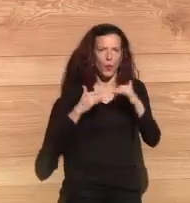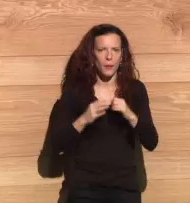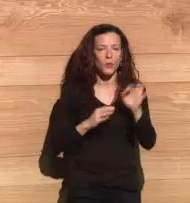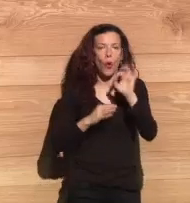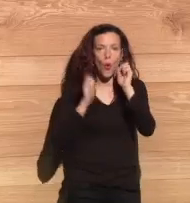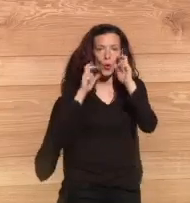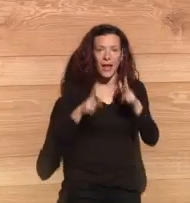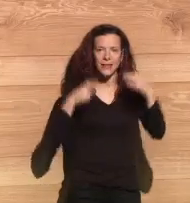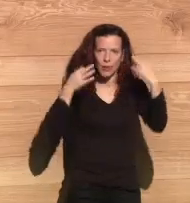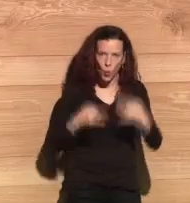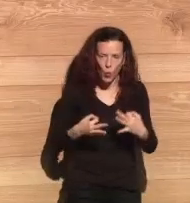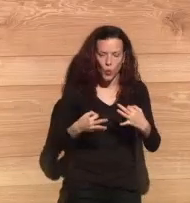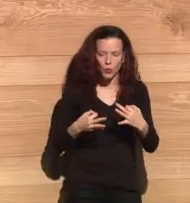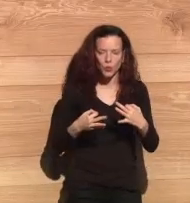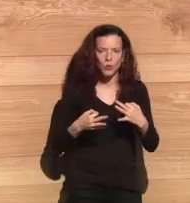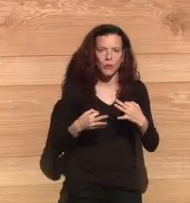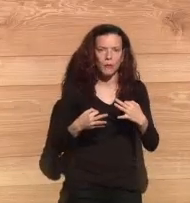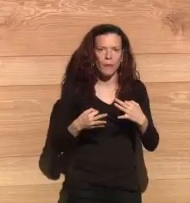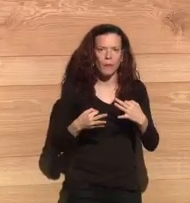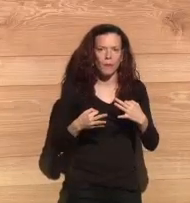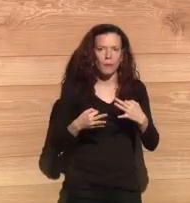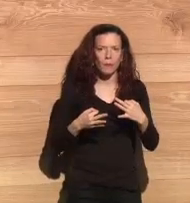Hoteles seguros.